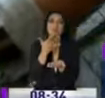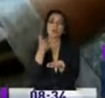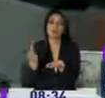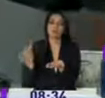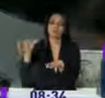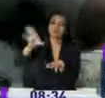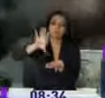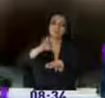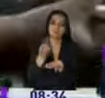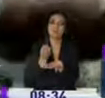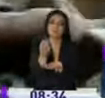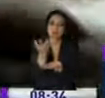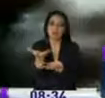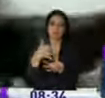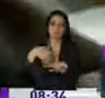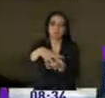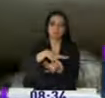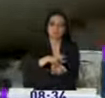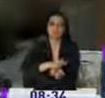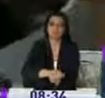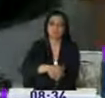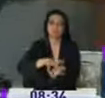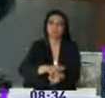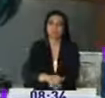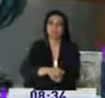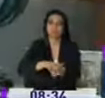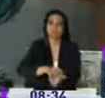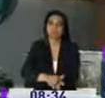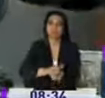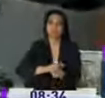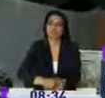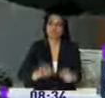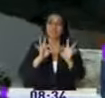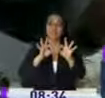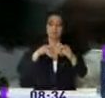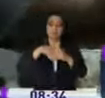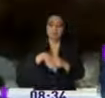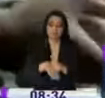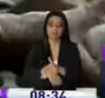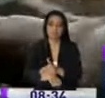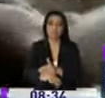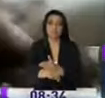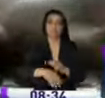la masa se la pasa en una máquina y está casi lista para los moldes.